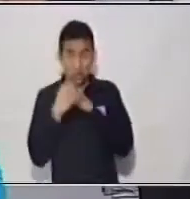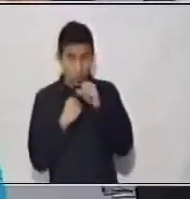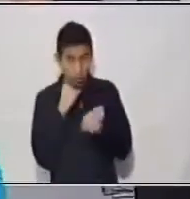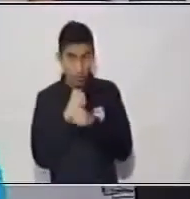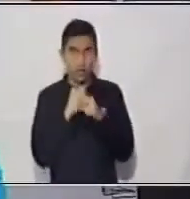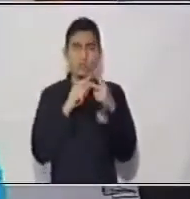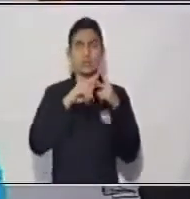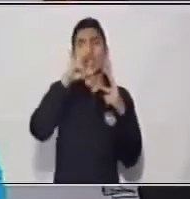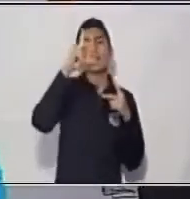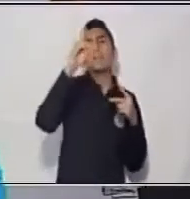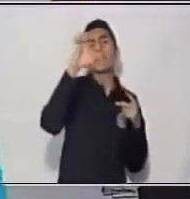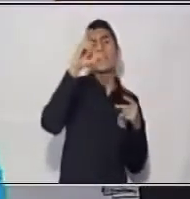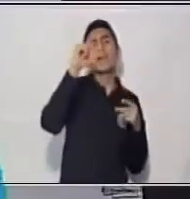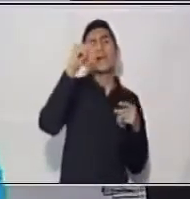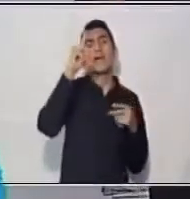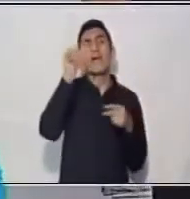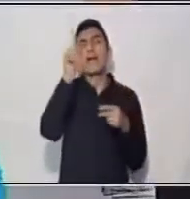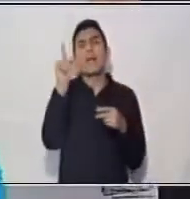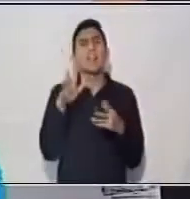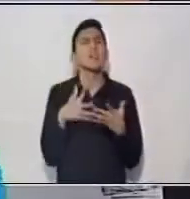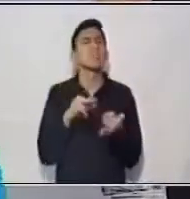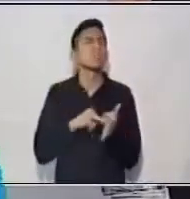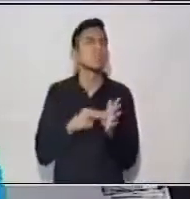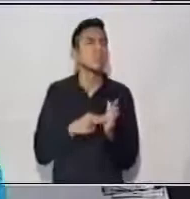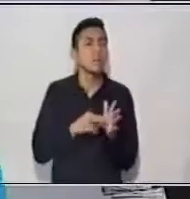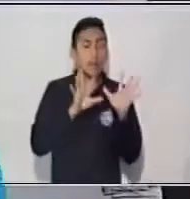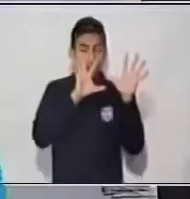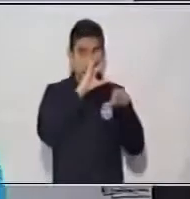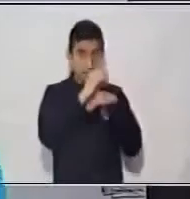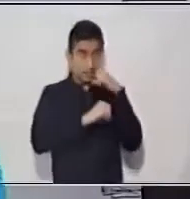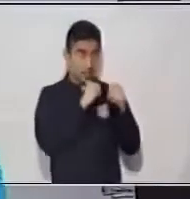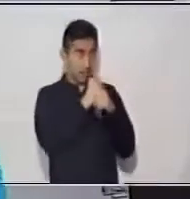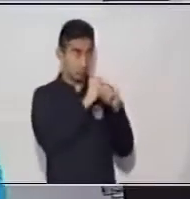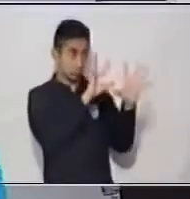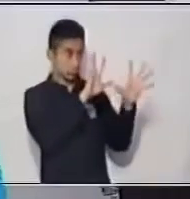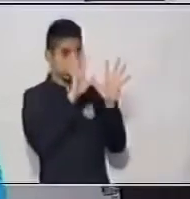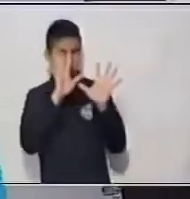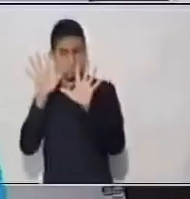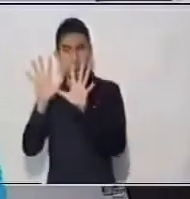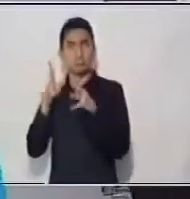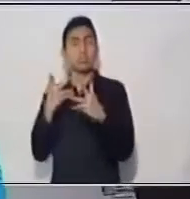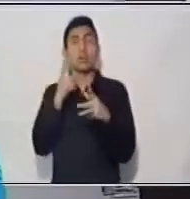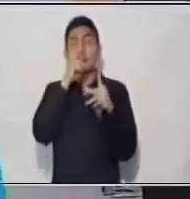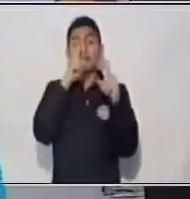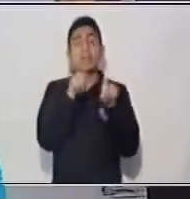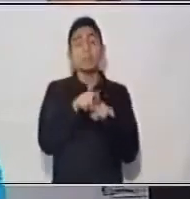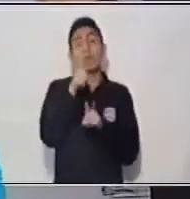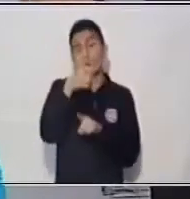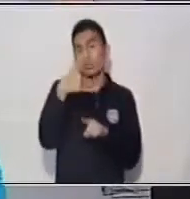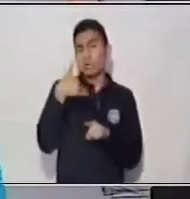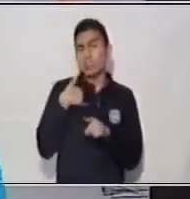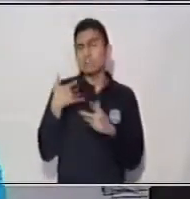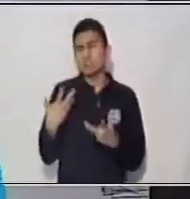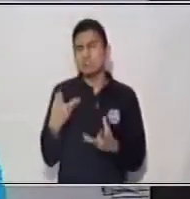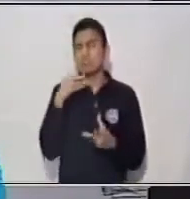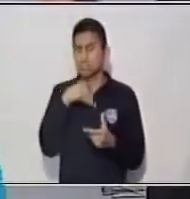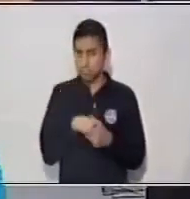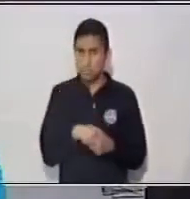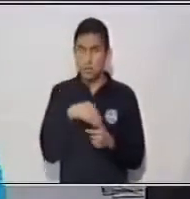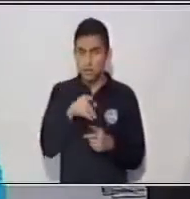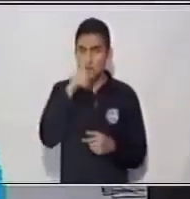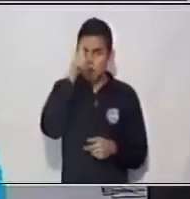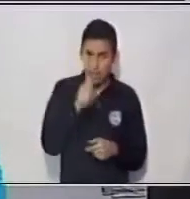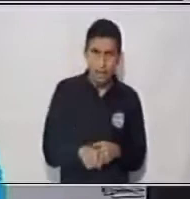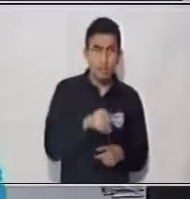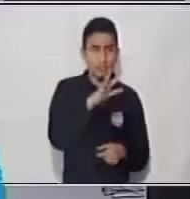décadas, que significa cada 10 años. Y tenemos nosotros que establecer